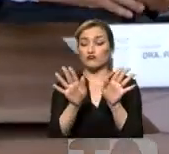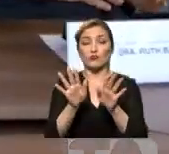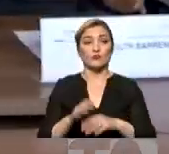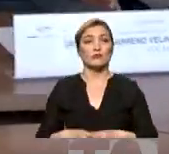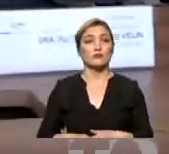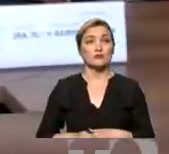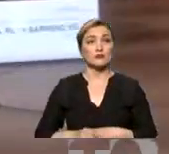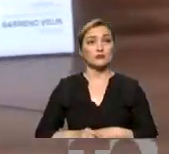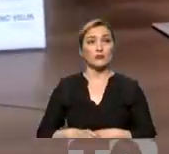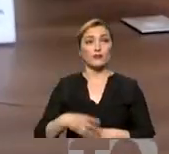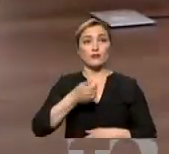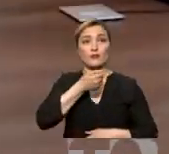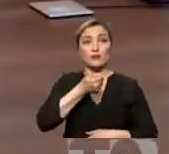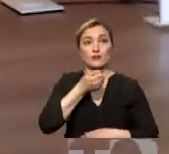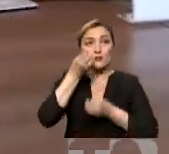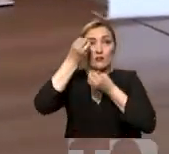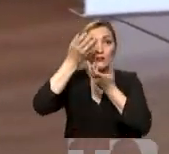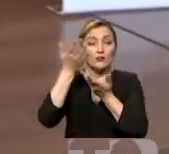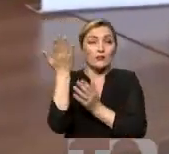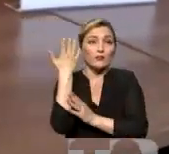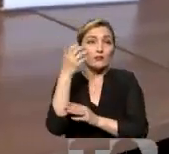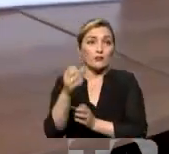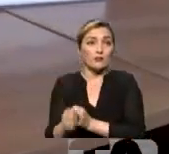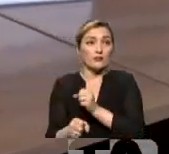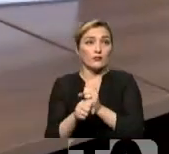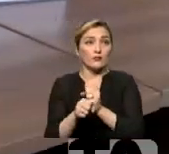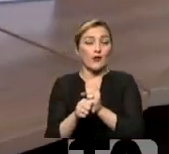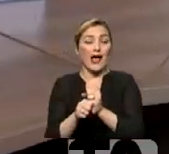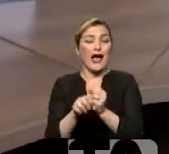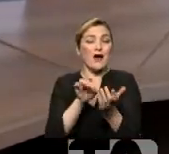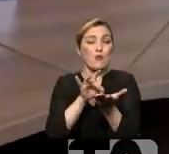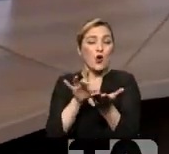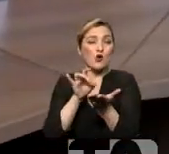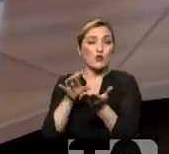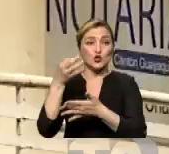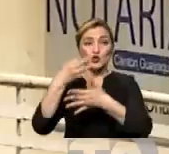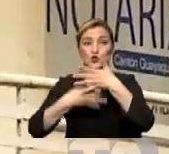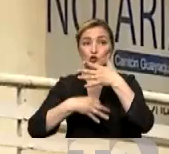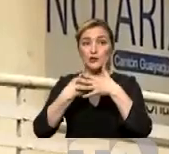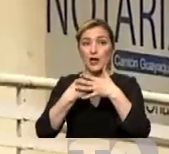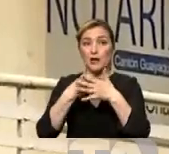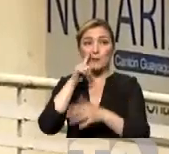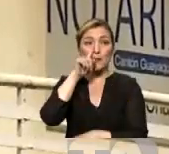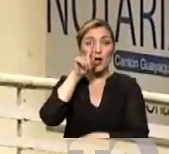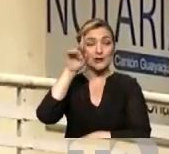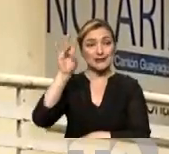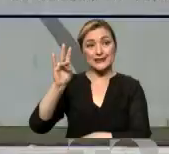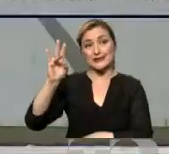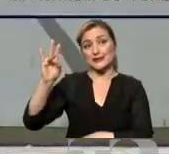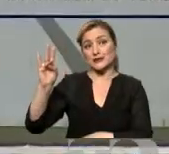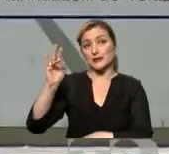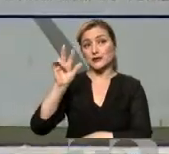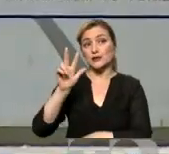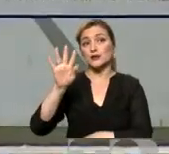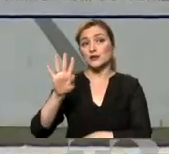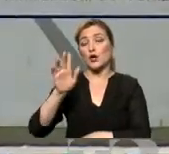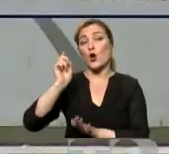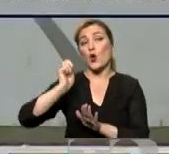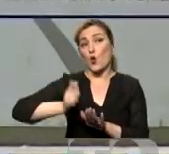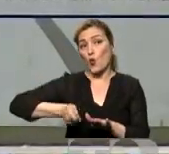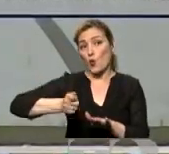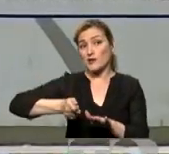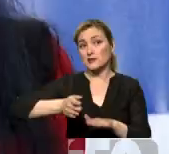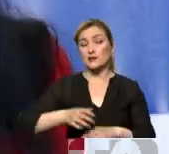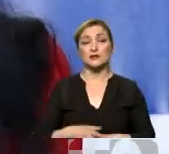rueda de prensa se adelantó también que el año pasado se desvincularon a 77 funcionarios, 34 de ellos eran jueces.